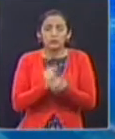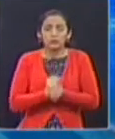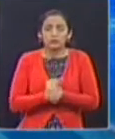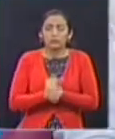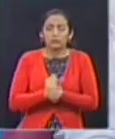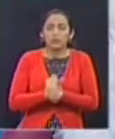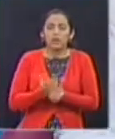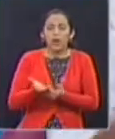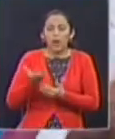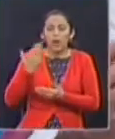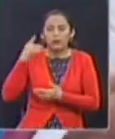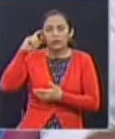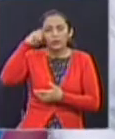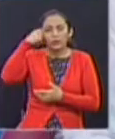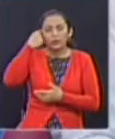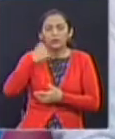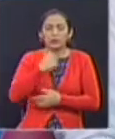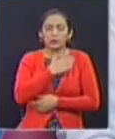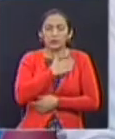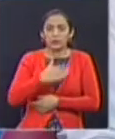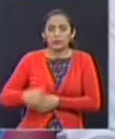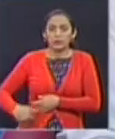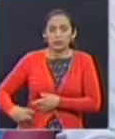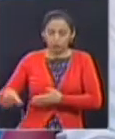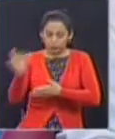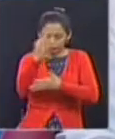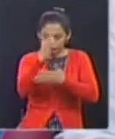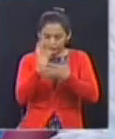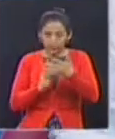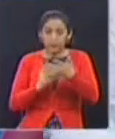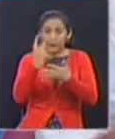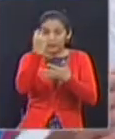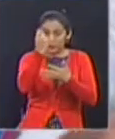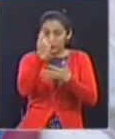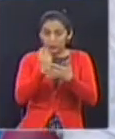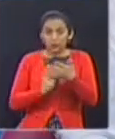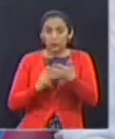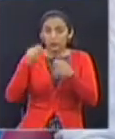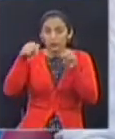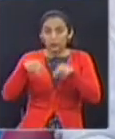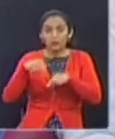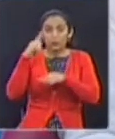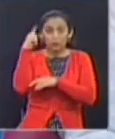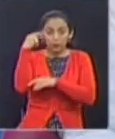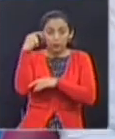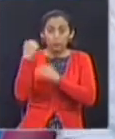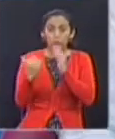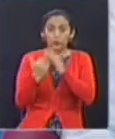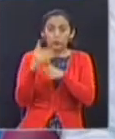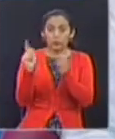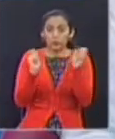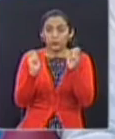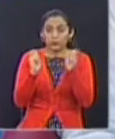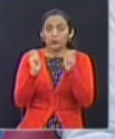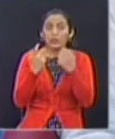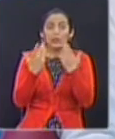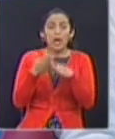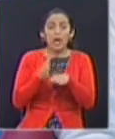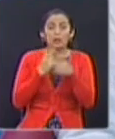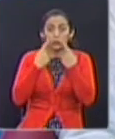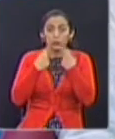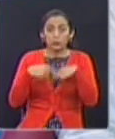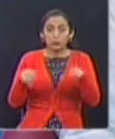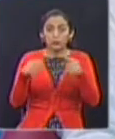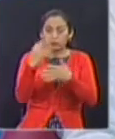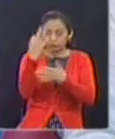la proforma presupuestaria o el presupuesto que ya es público para lo que resta el 2017, vemos que el hueco